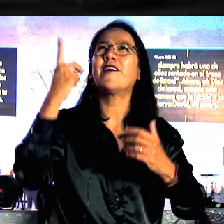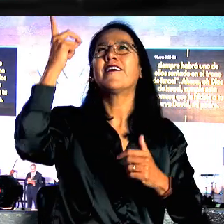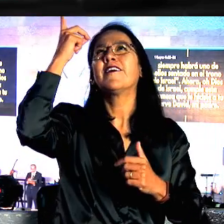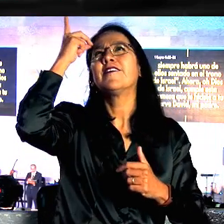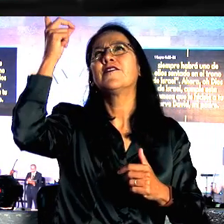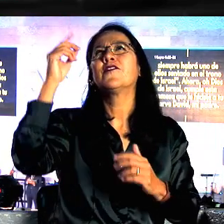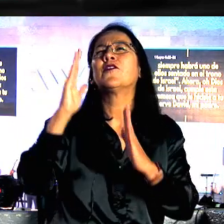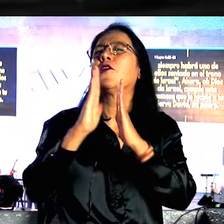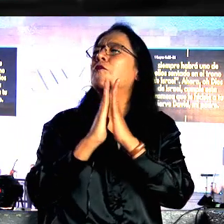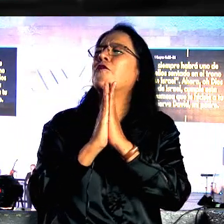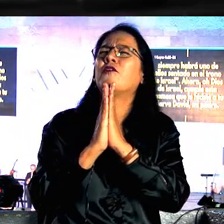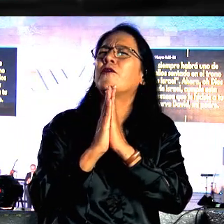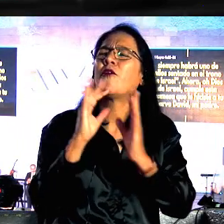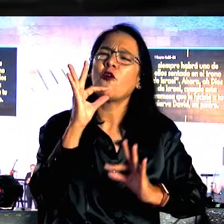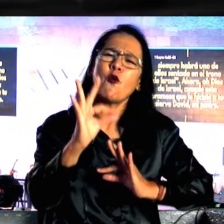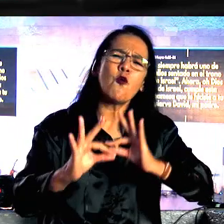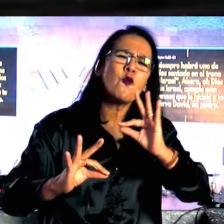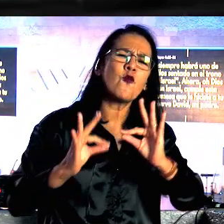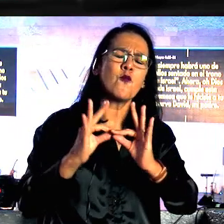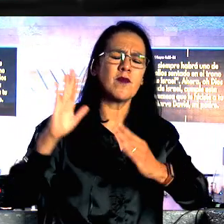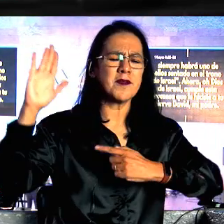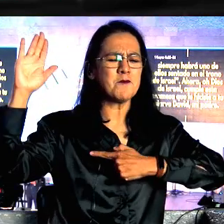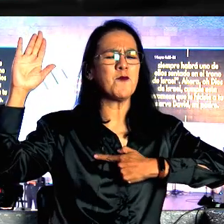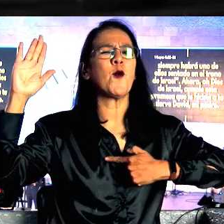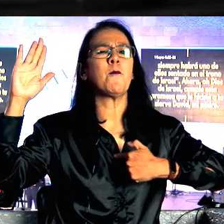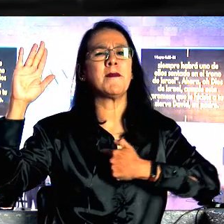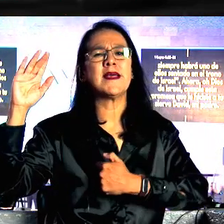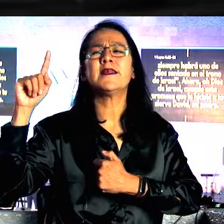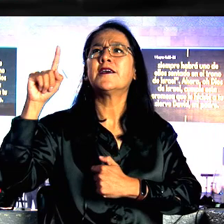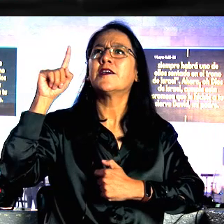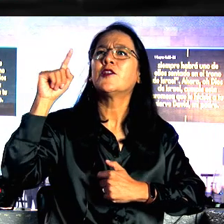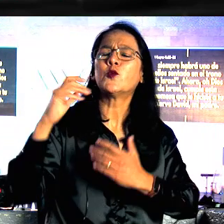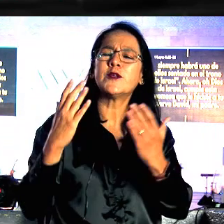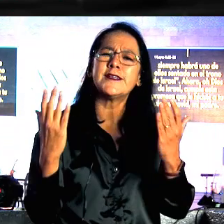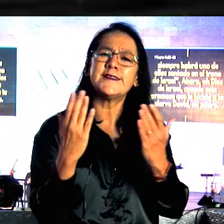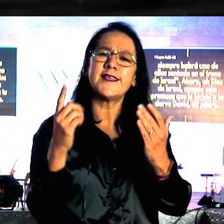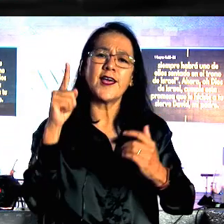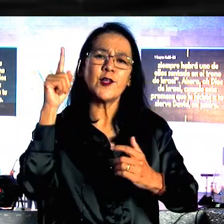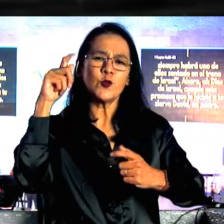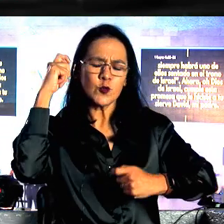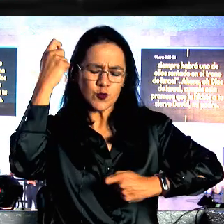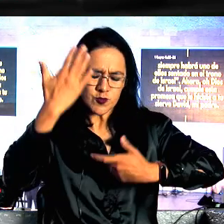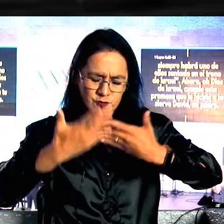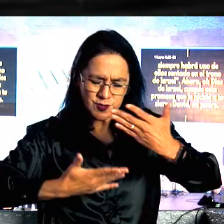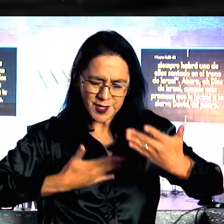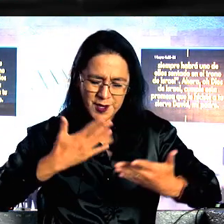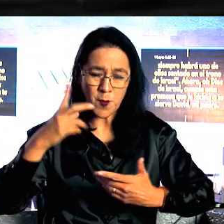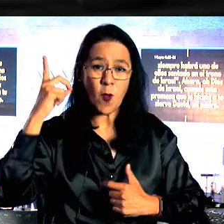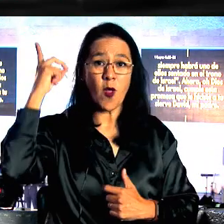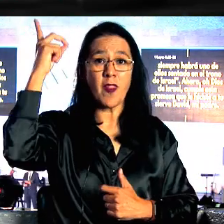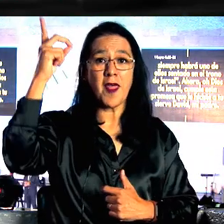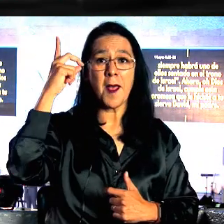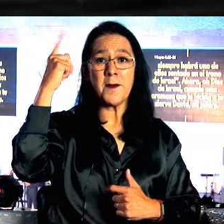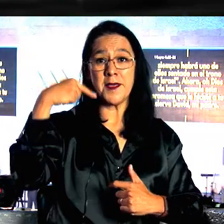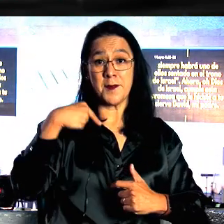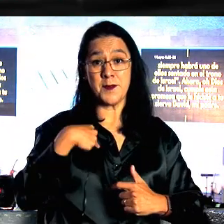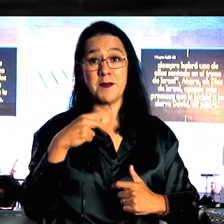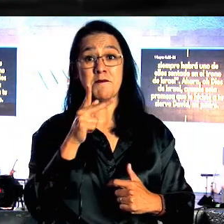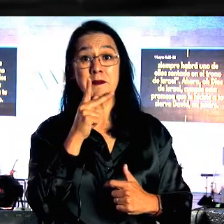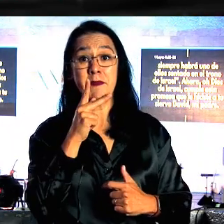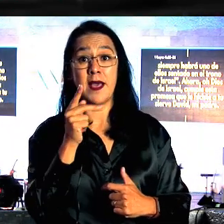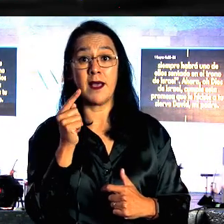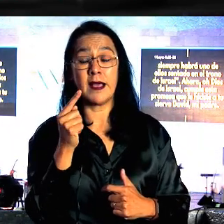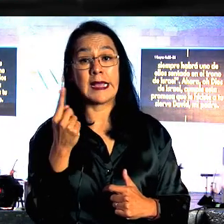esta promesa que le hiciste a tu siervo David, mi padre. ¿Qué le pidió?